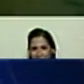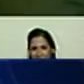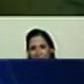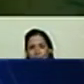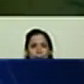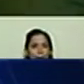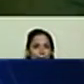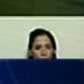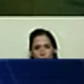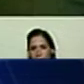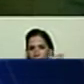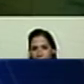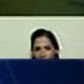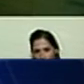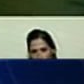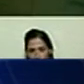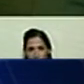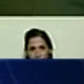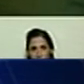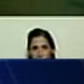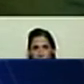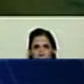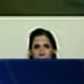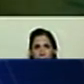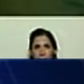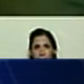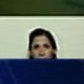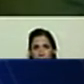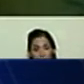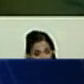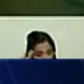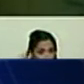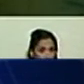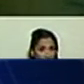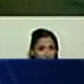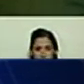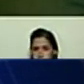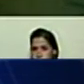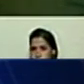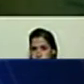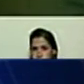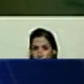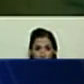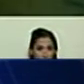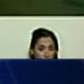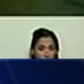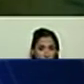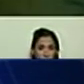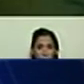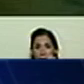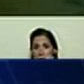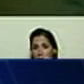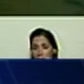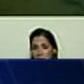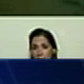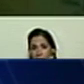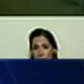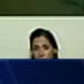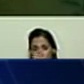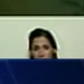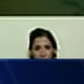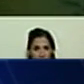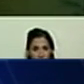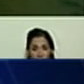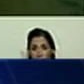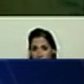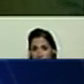territoriales. Cabe destacar que tal actuación se enmarcó dentro de las leyes nacionales e internacionales, así